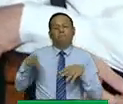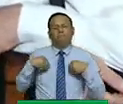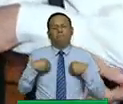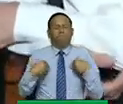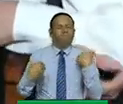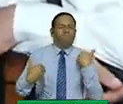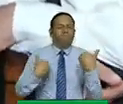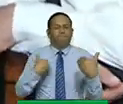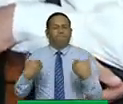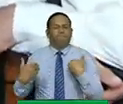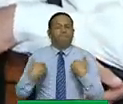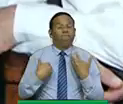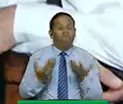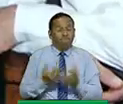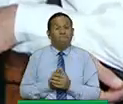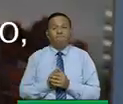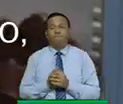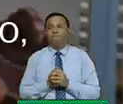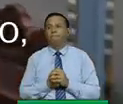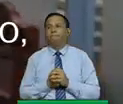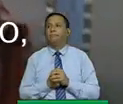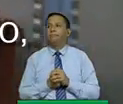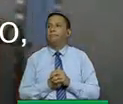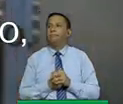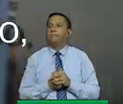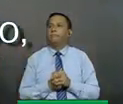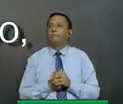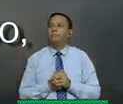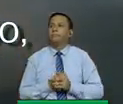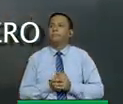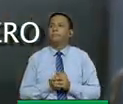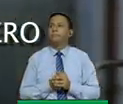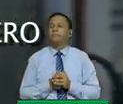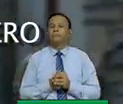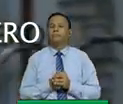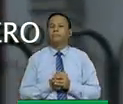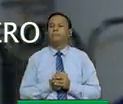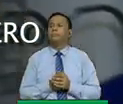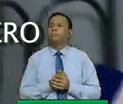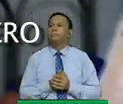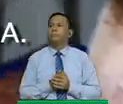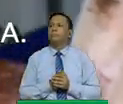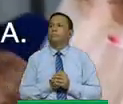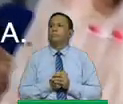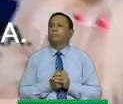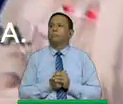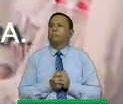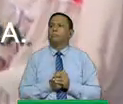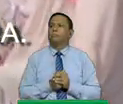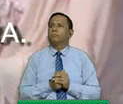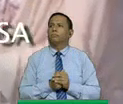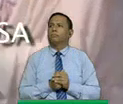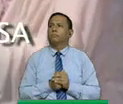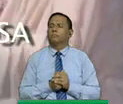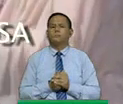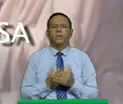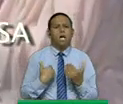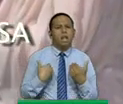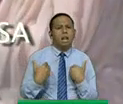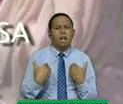of Larkspoon Lotion. Yes, I am a liar, but your whole world is built on a lie. You're nothing but a